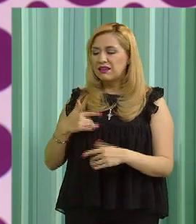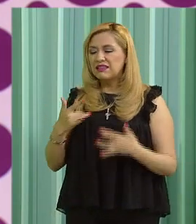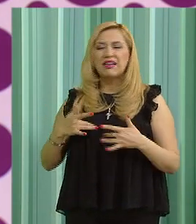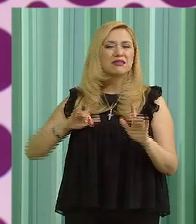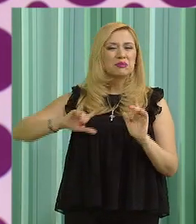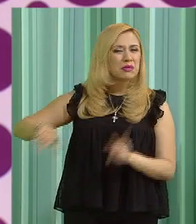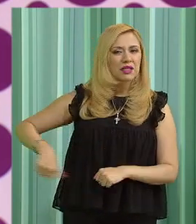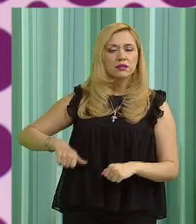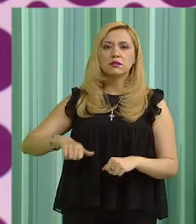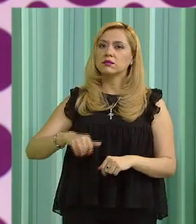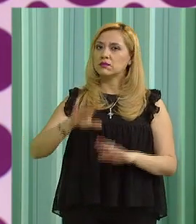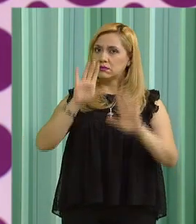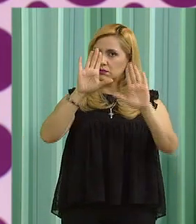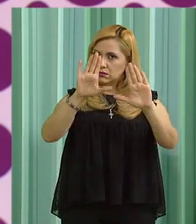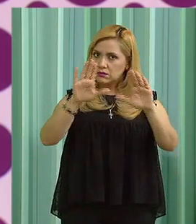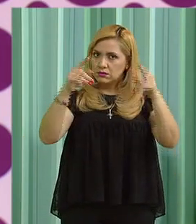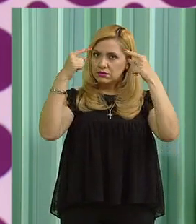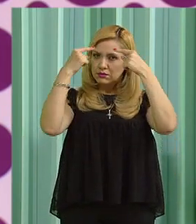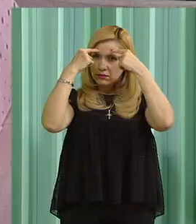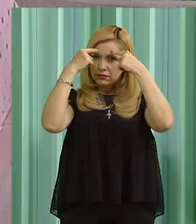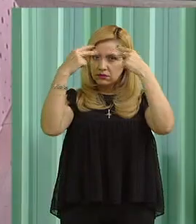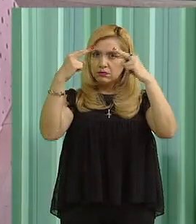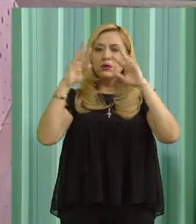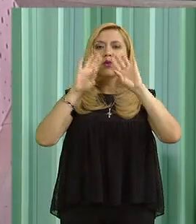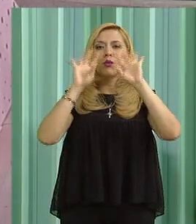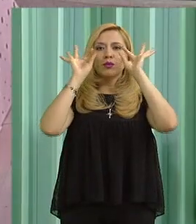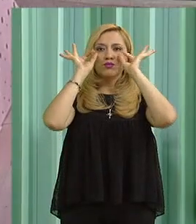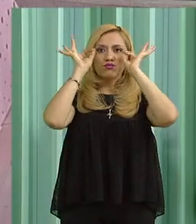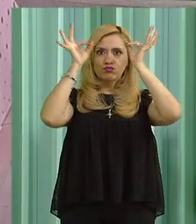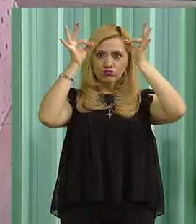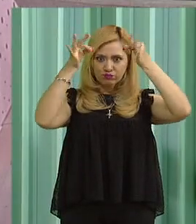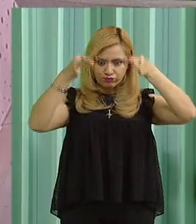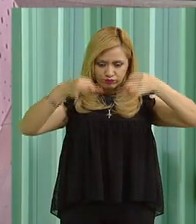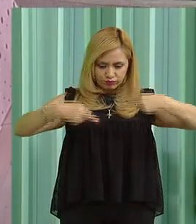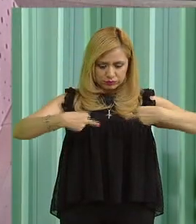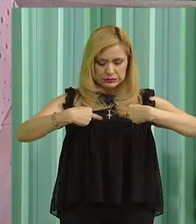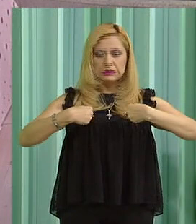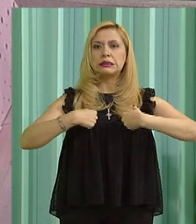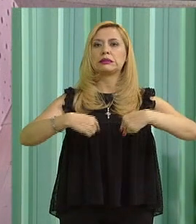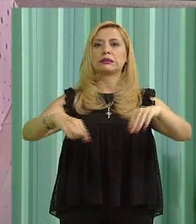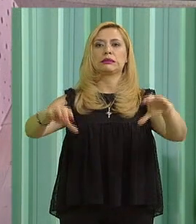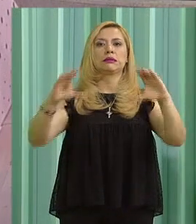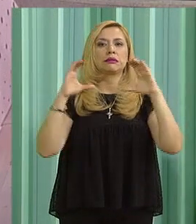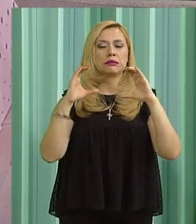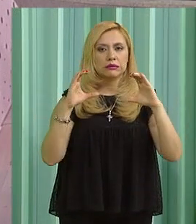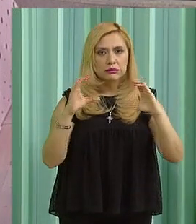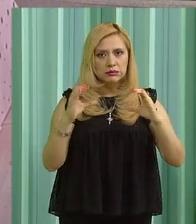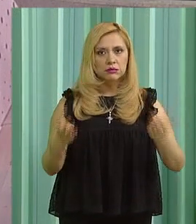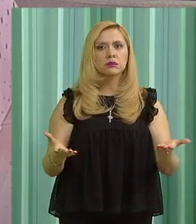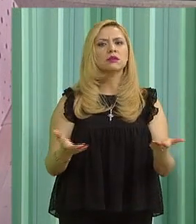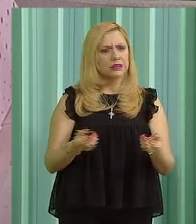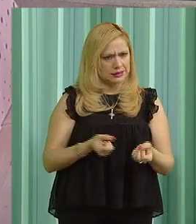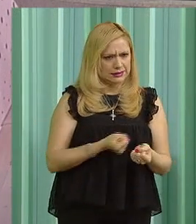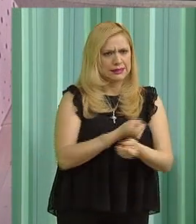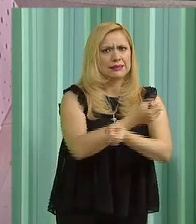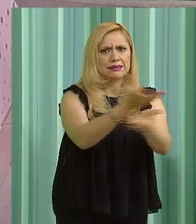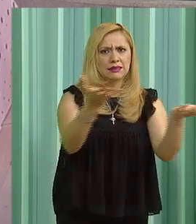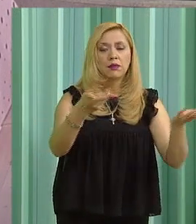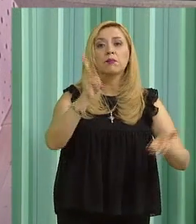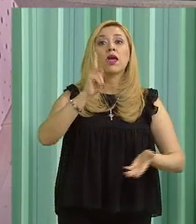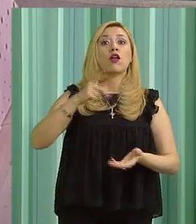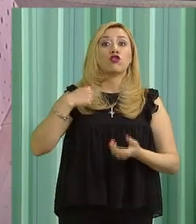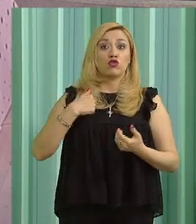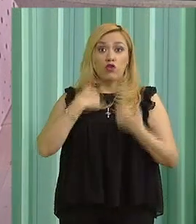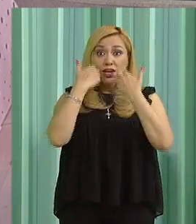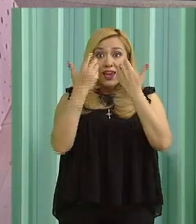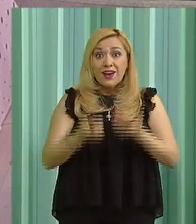énfasis constante en esto, ¿no? En la importancia del autocuidado, en que está bien dar a los demás, pero para poder dar a